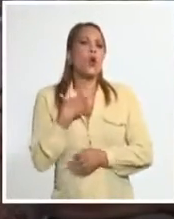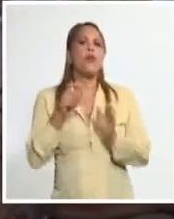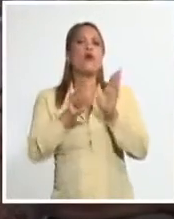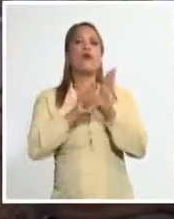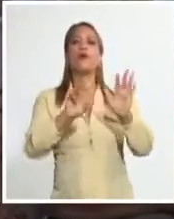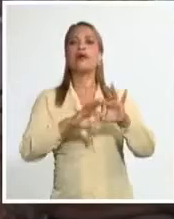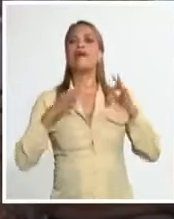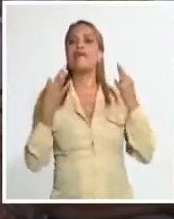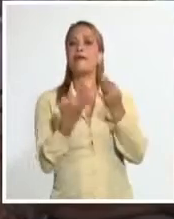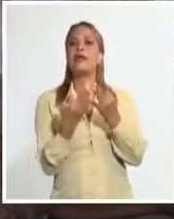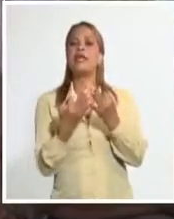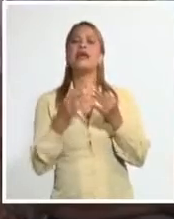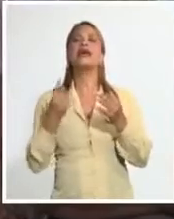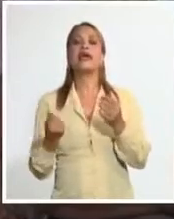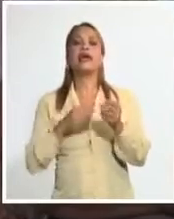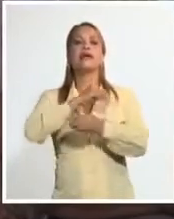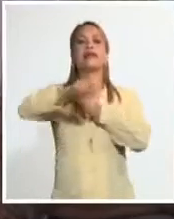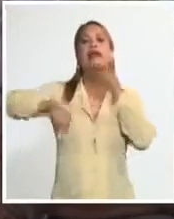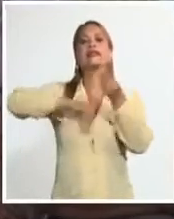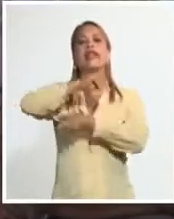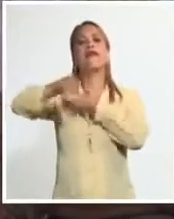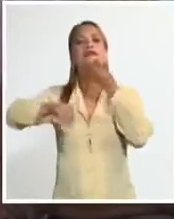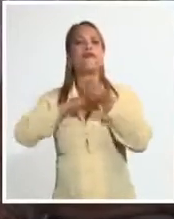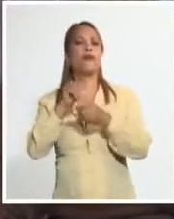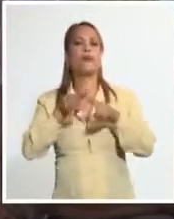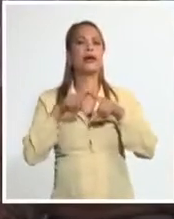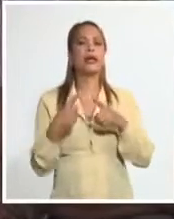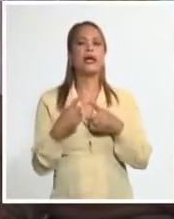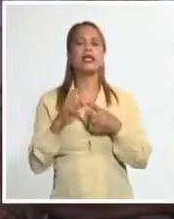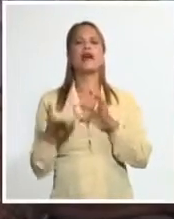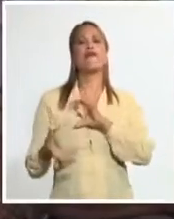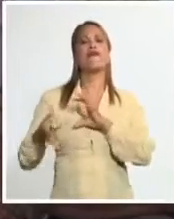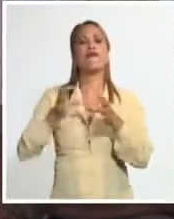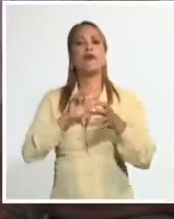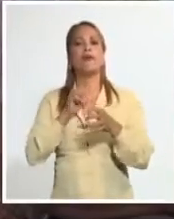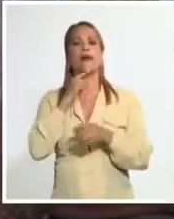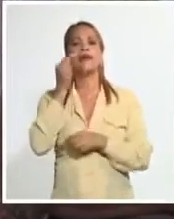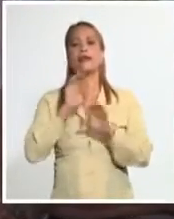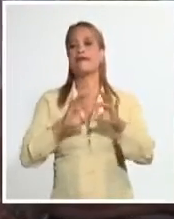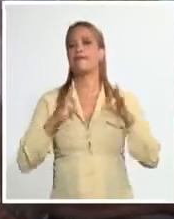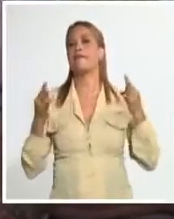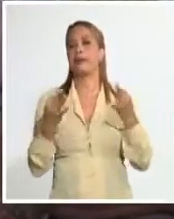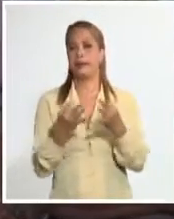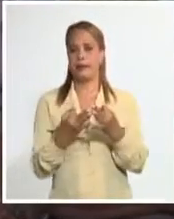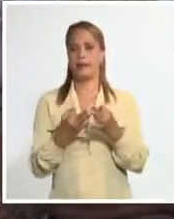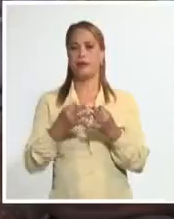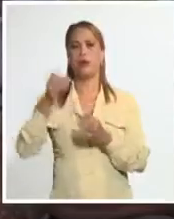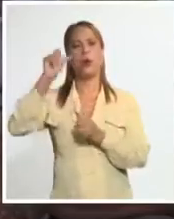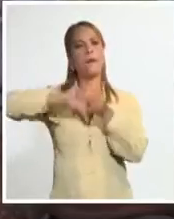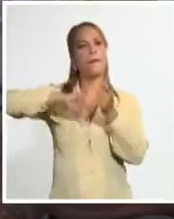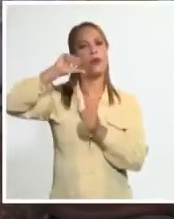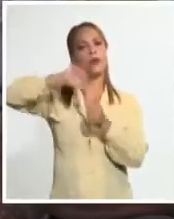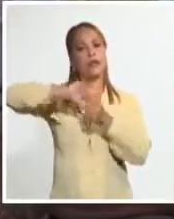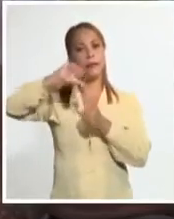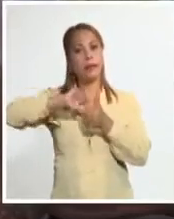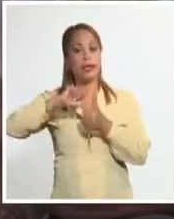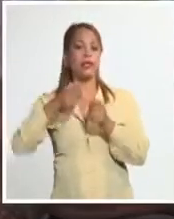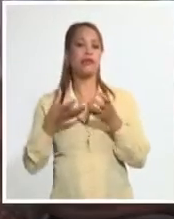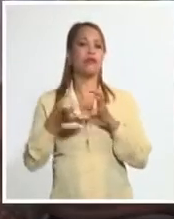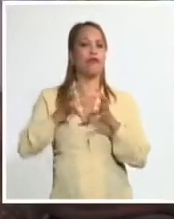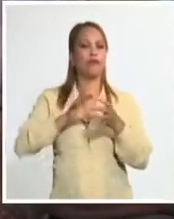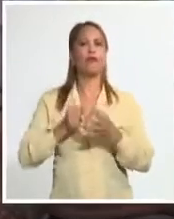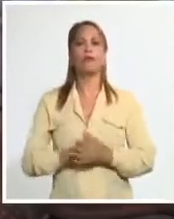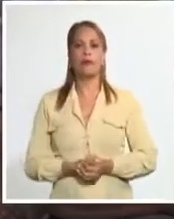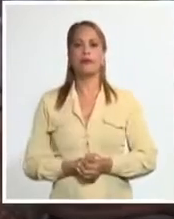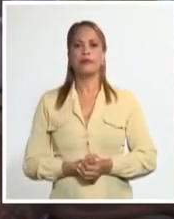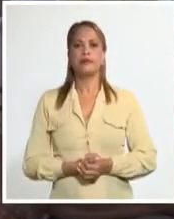a transformar también la conducta de nuestra familia, el modo de actuación,